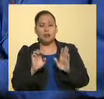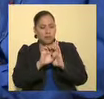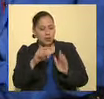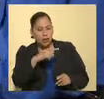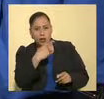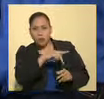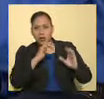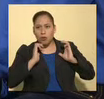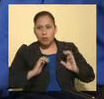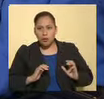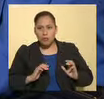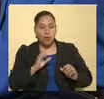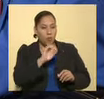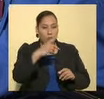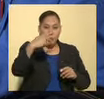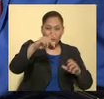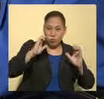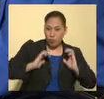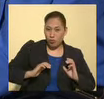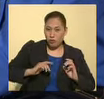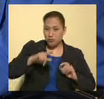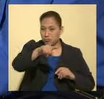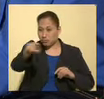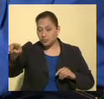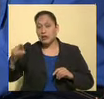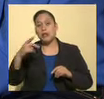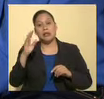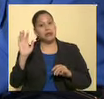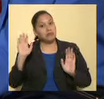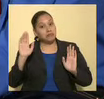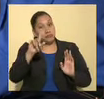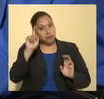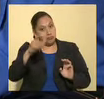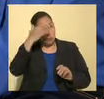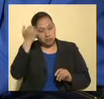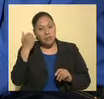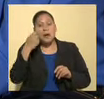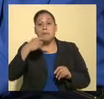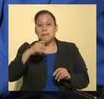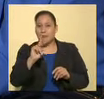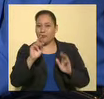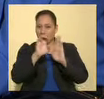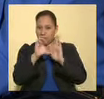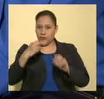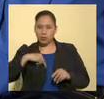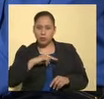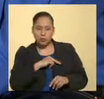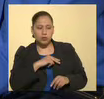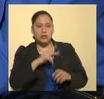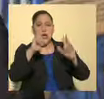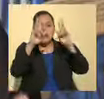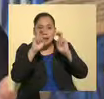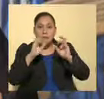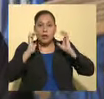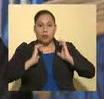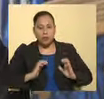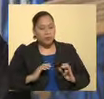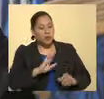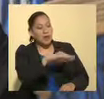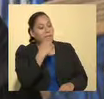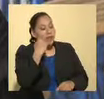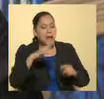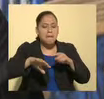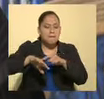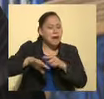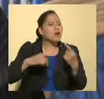cuerpo propio o al cuerpo de los demás, es un asunto tardío. Uh-huh. Pero el simple hecho de hablar del cuerpo, de quién es esta